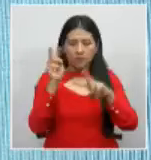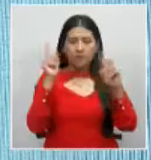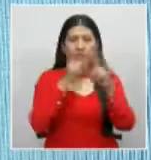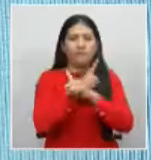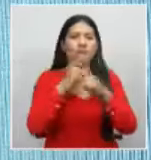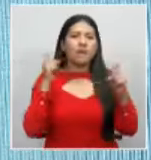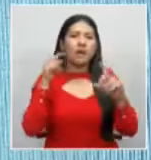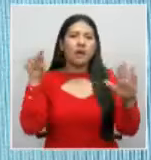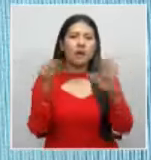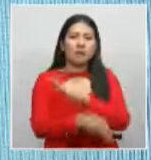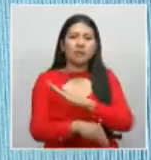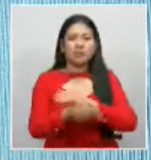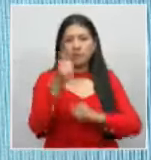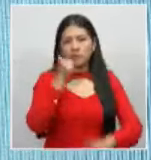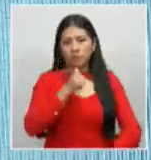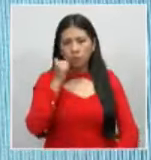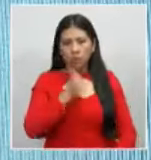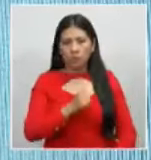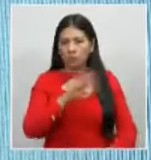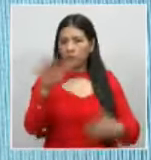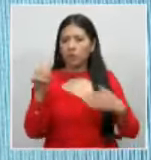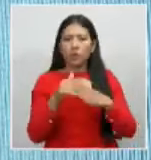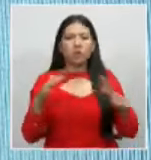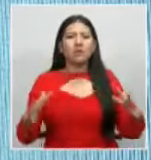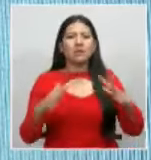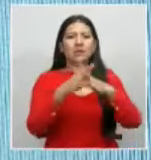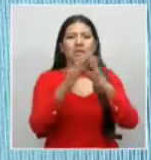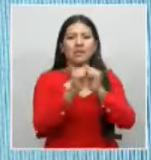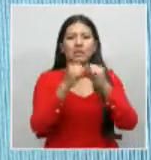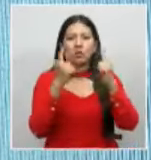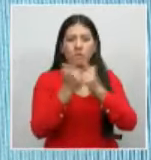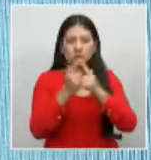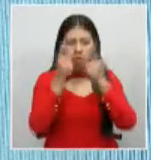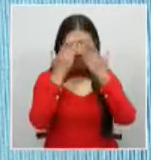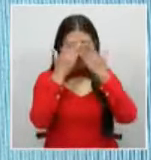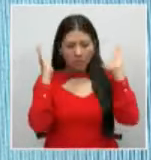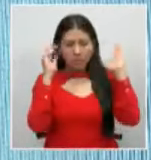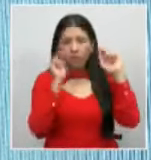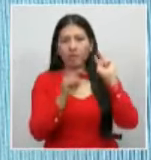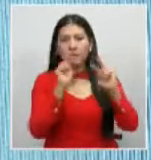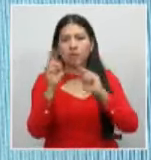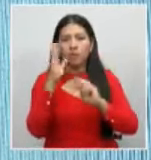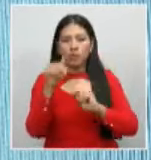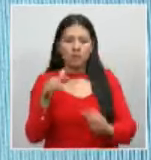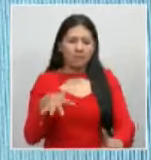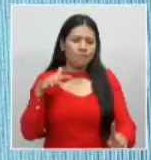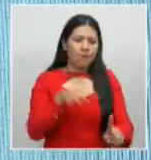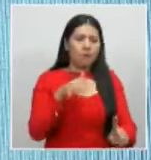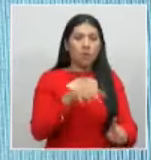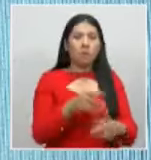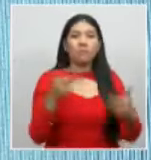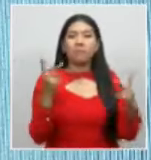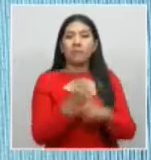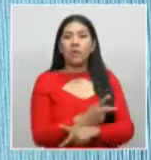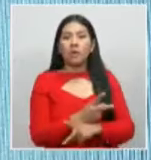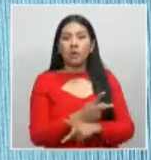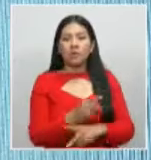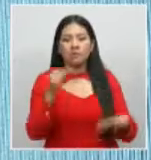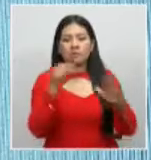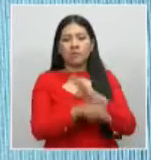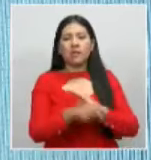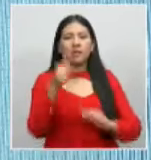se ha viralizado en las redes sociales y plataformas digitales por el nivel de violencia con el que atacan a